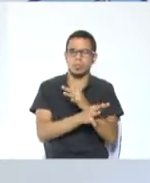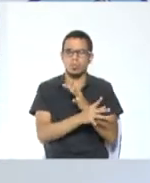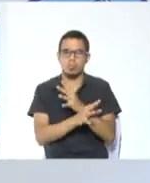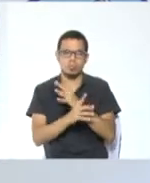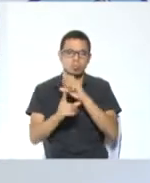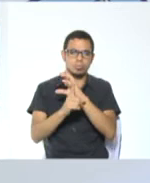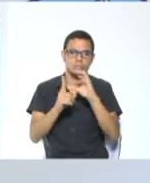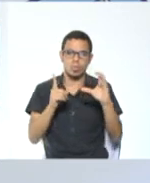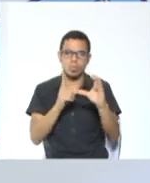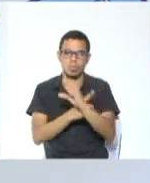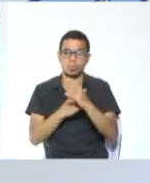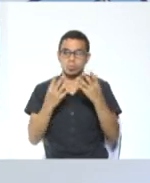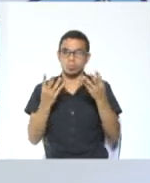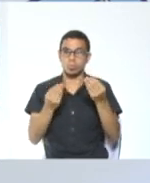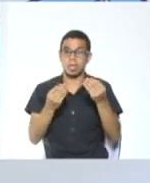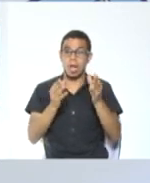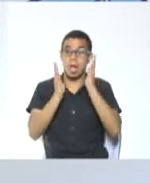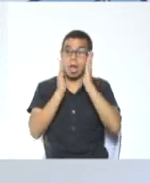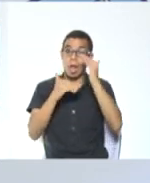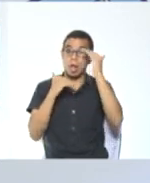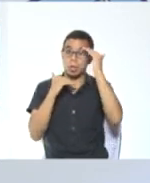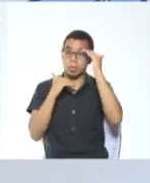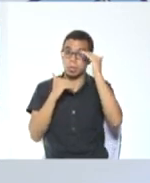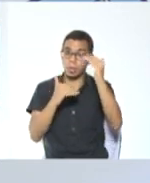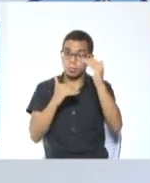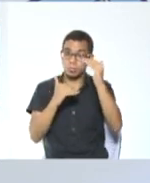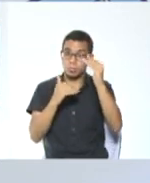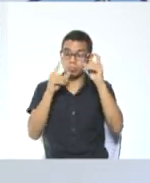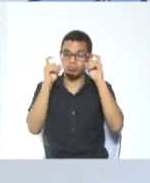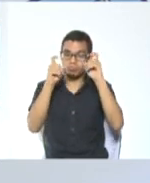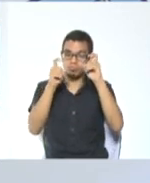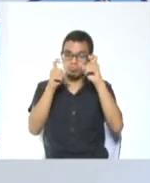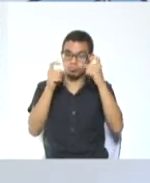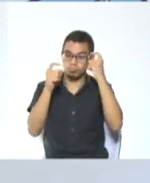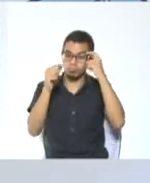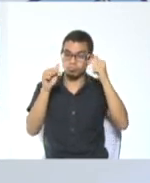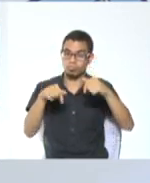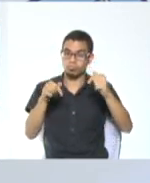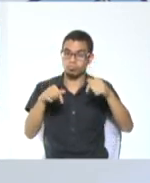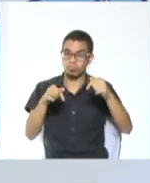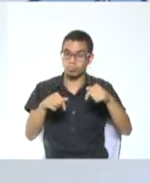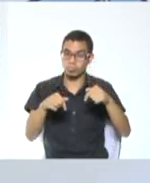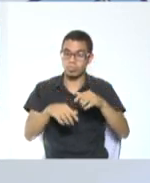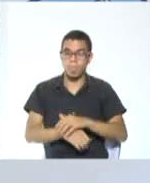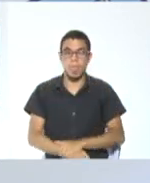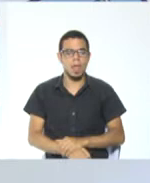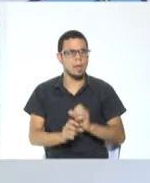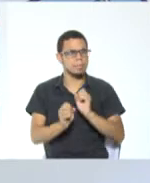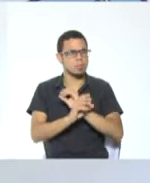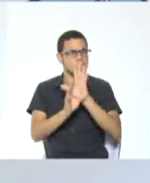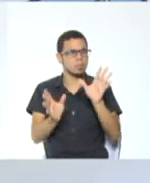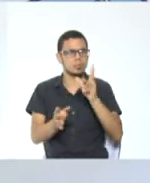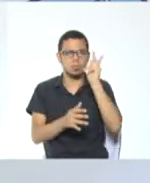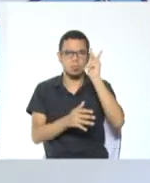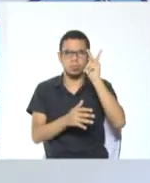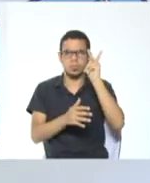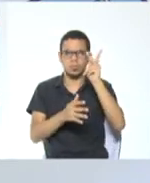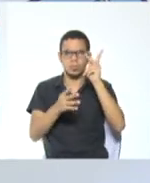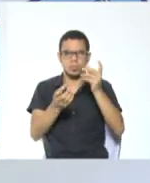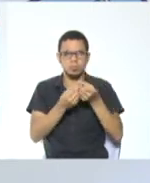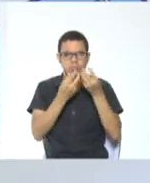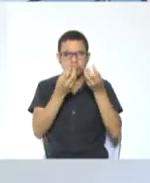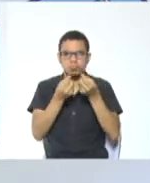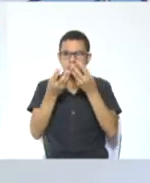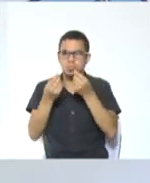los invito a que estén muy atentos a lo que se viene el día de hoy. Claro que sí, con nuestros docentes que nos acompañarán de